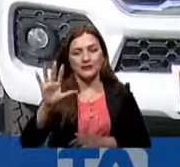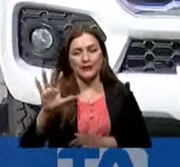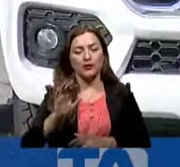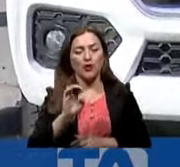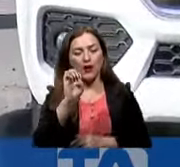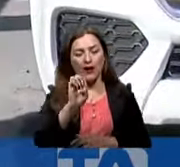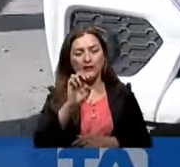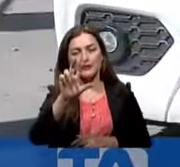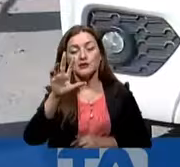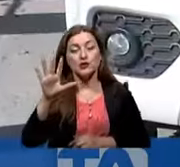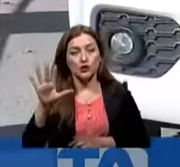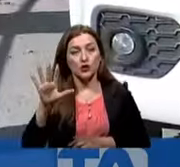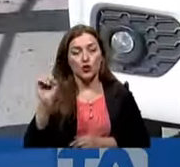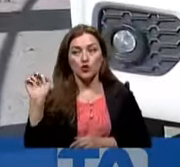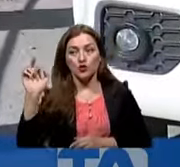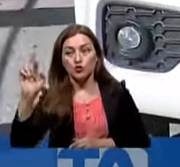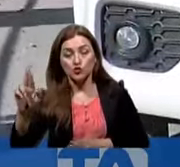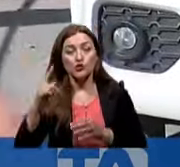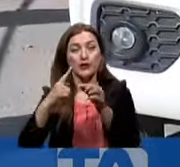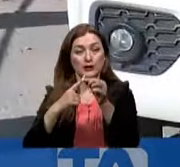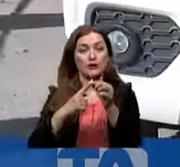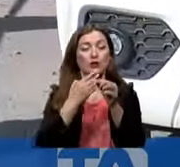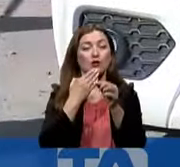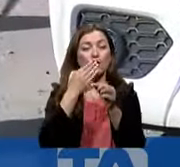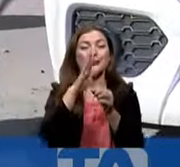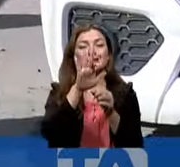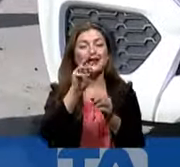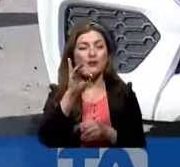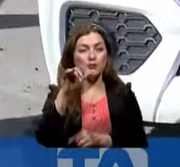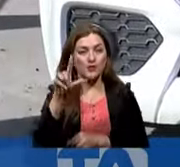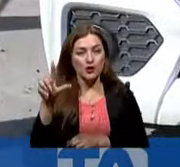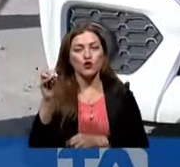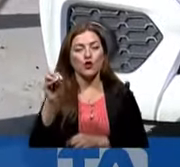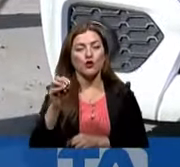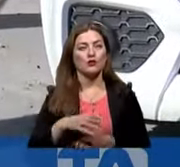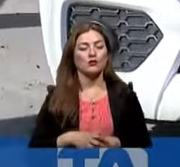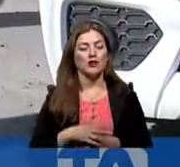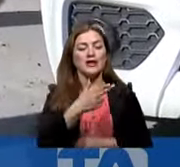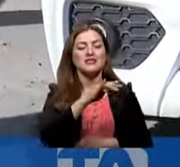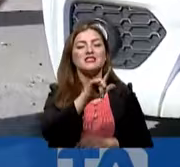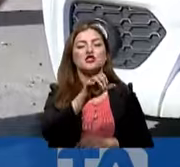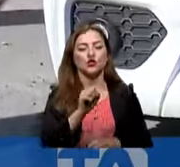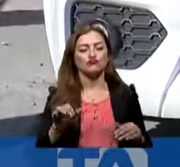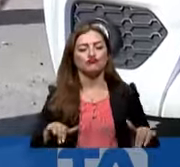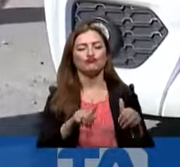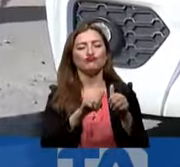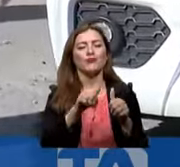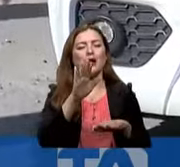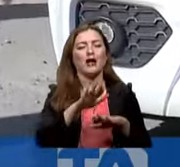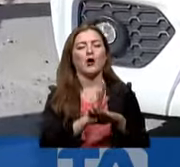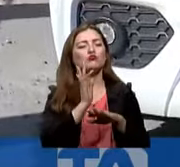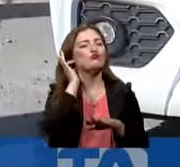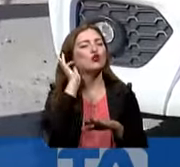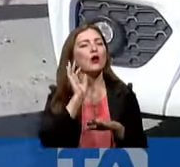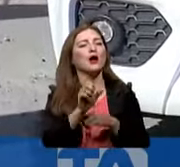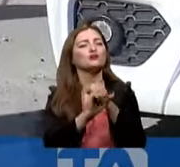la E35, porque conecta el sur de la capital, sectores como Tambillo, con el Valle de los Chillos. Producto de este siniestro de